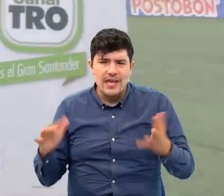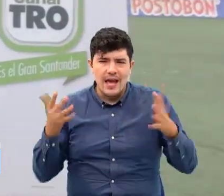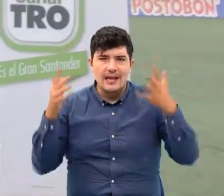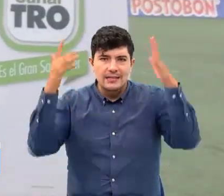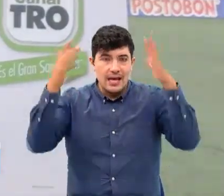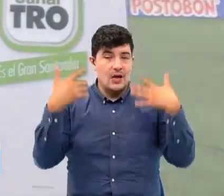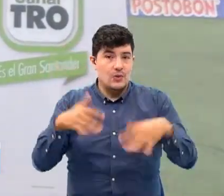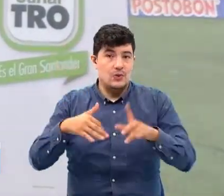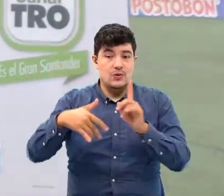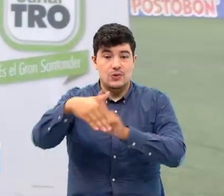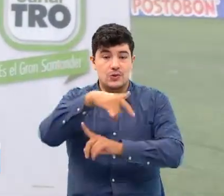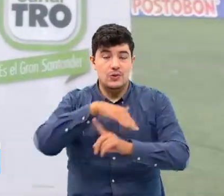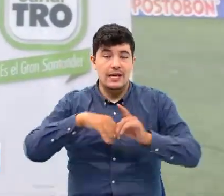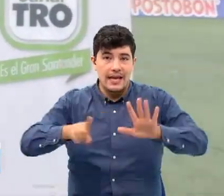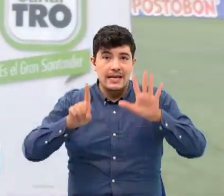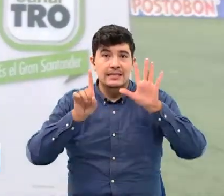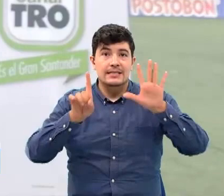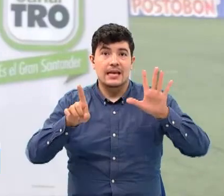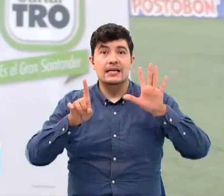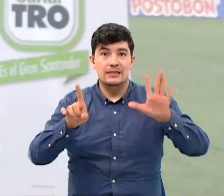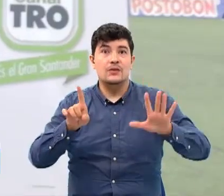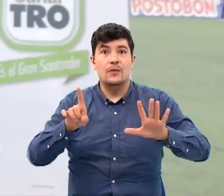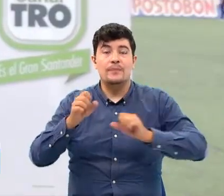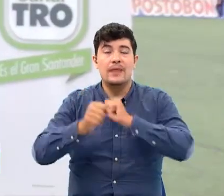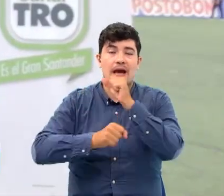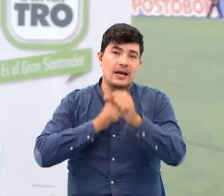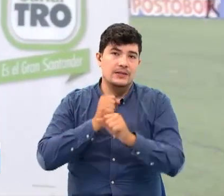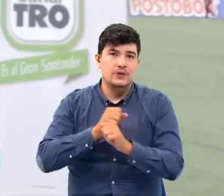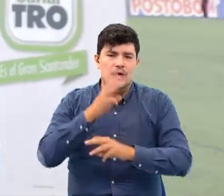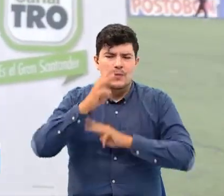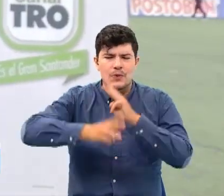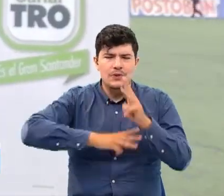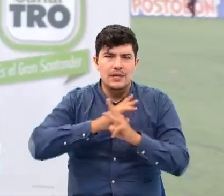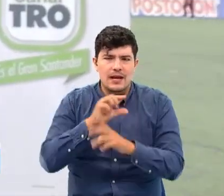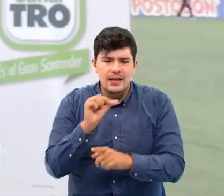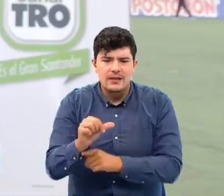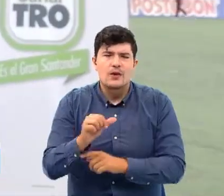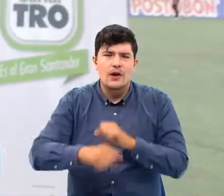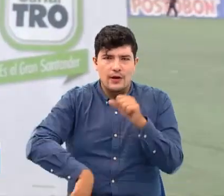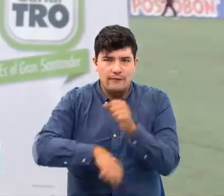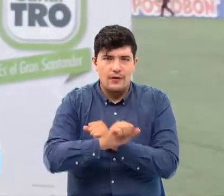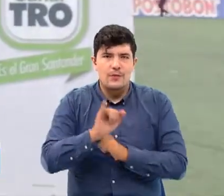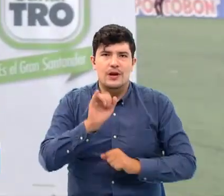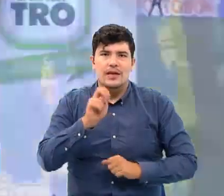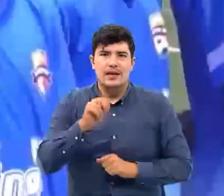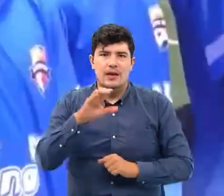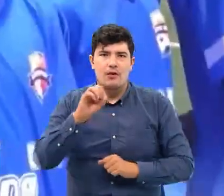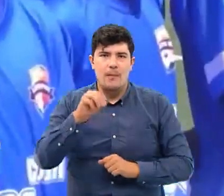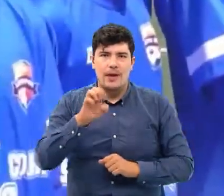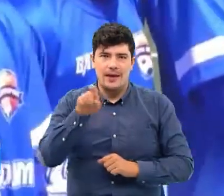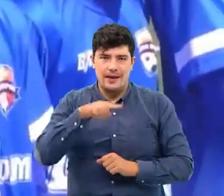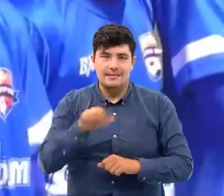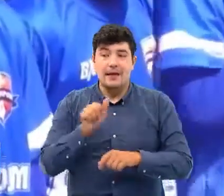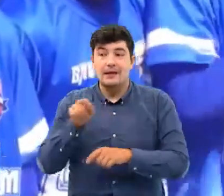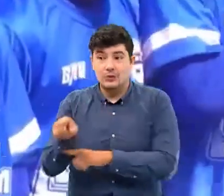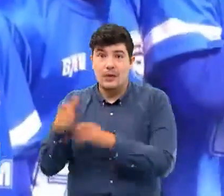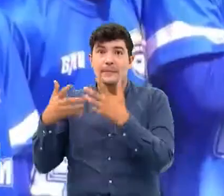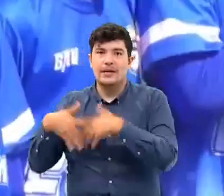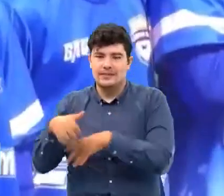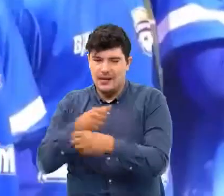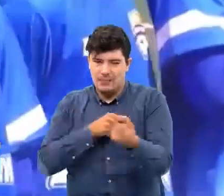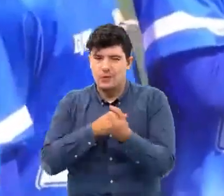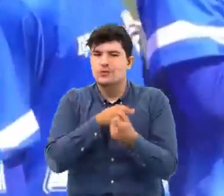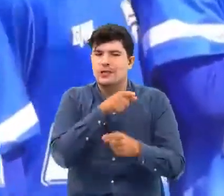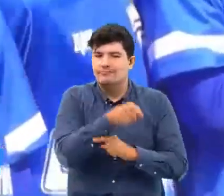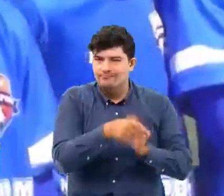en ese escenario en la sexta edición del mundialito de fútbol 5 mesa del mundialito en comerciales el patrocinador de este certamen que nos muestra